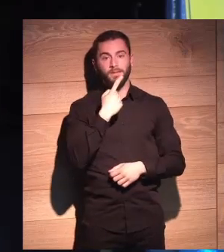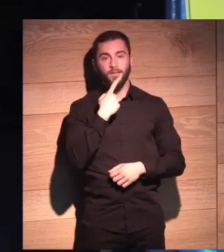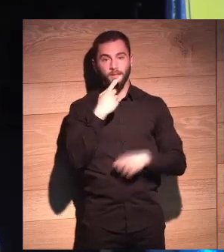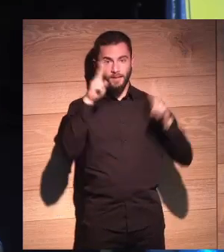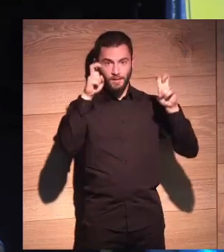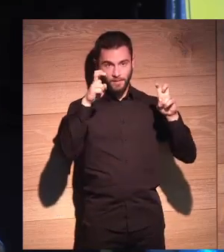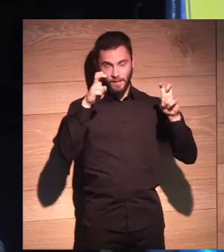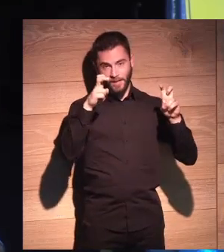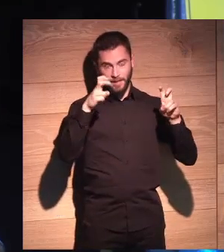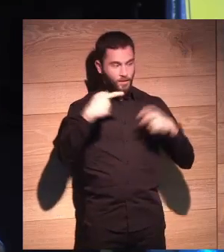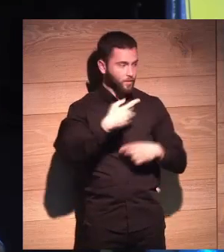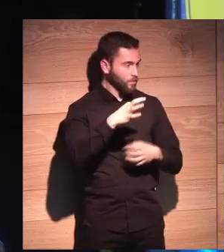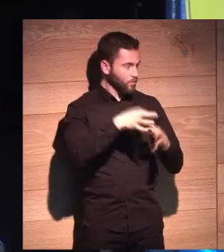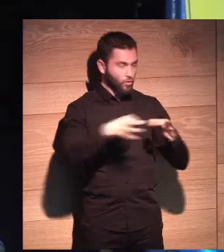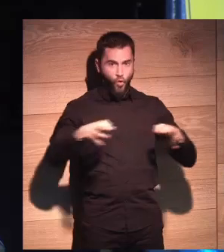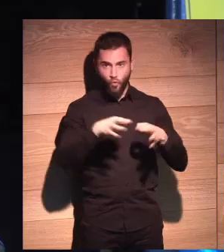Go,